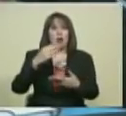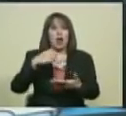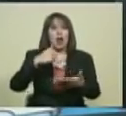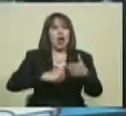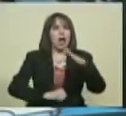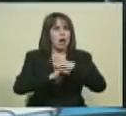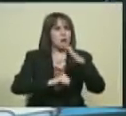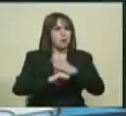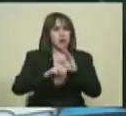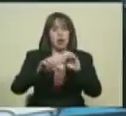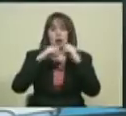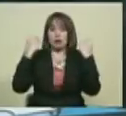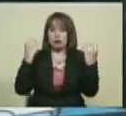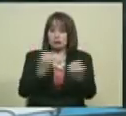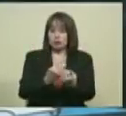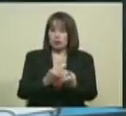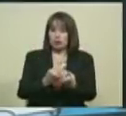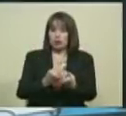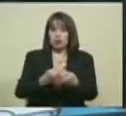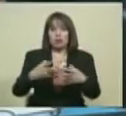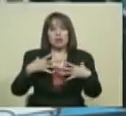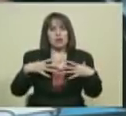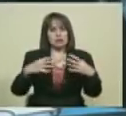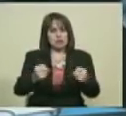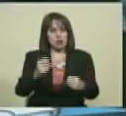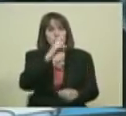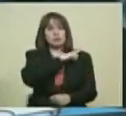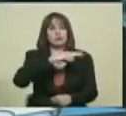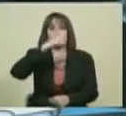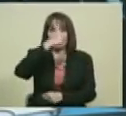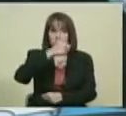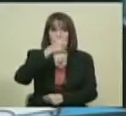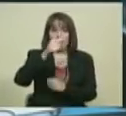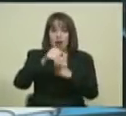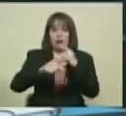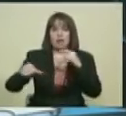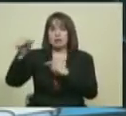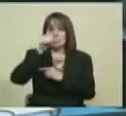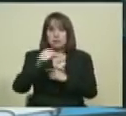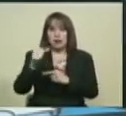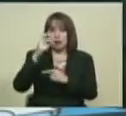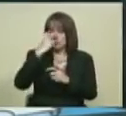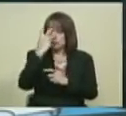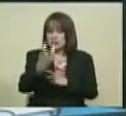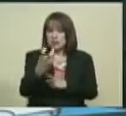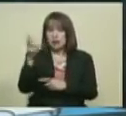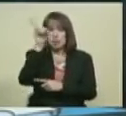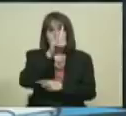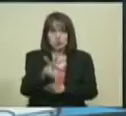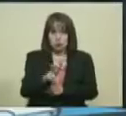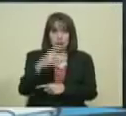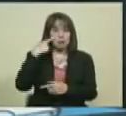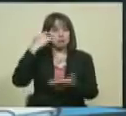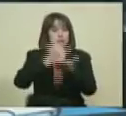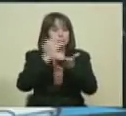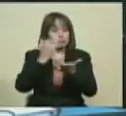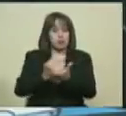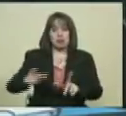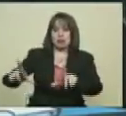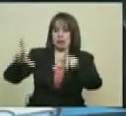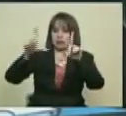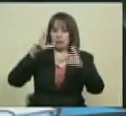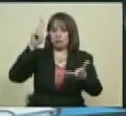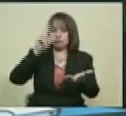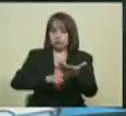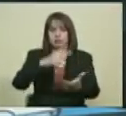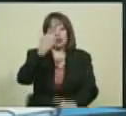la Salud. La semana que viene, su directora ejecutiva, Carissa Etienne, va a visitar Venezuela para ser parte de estas